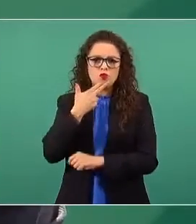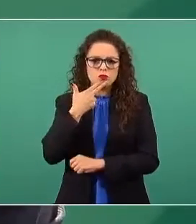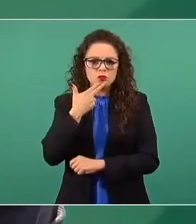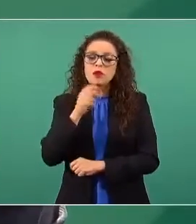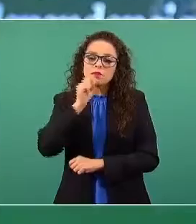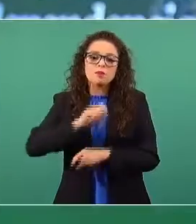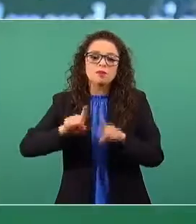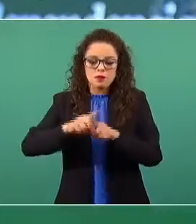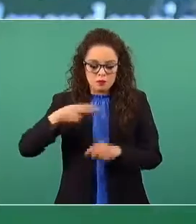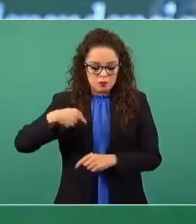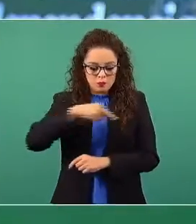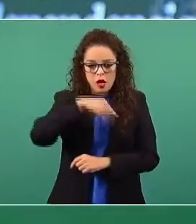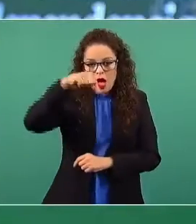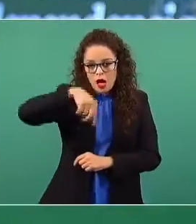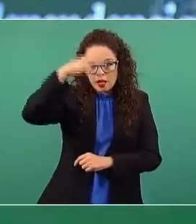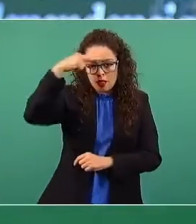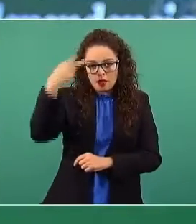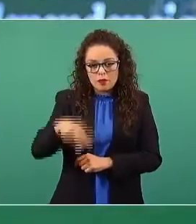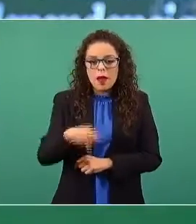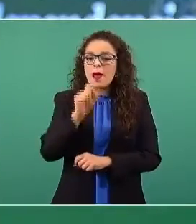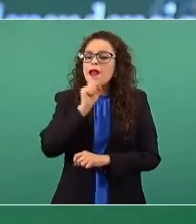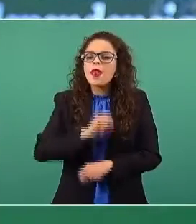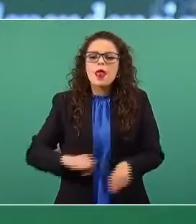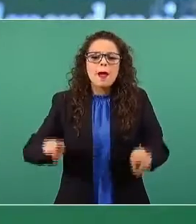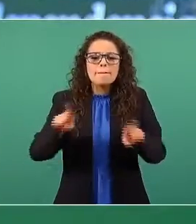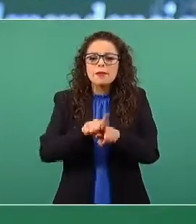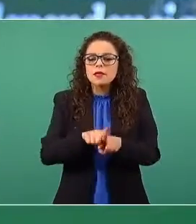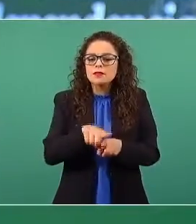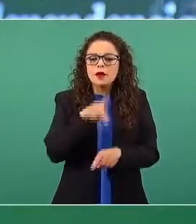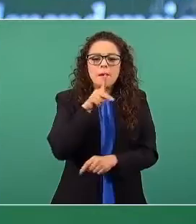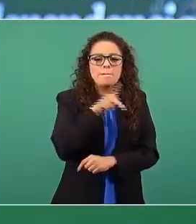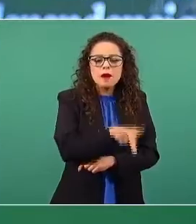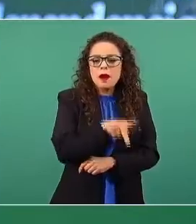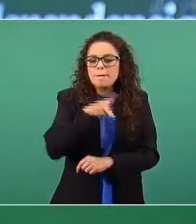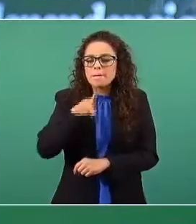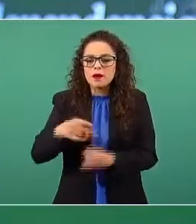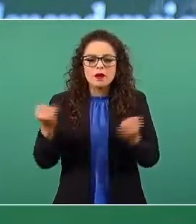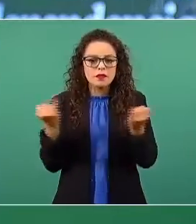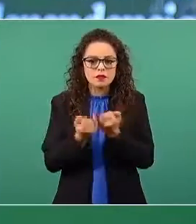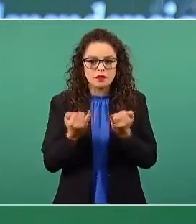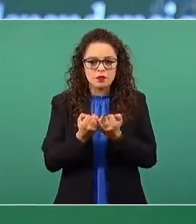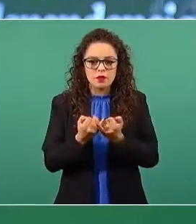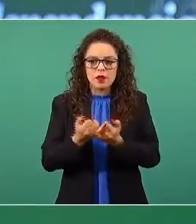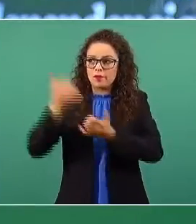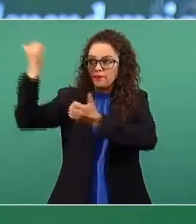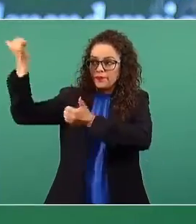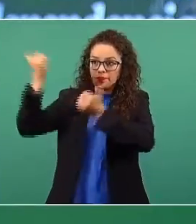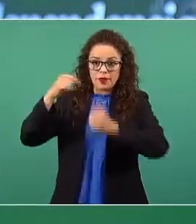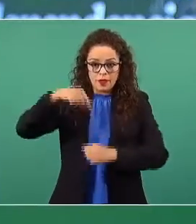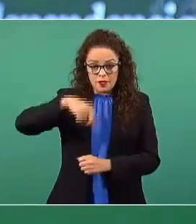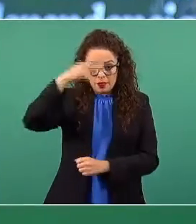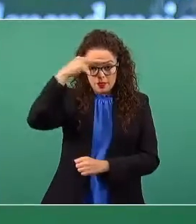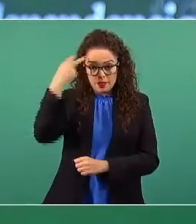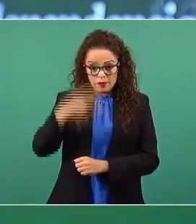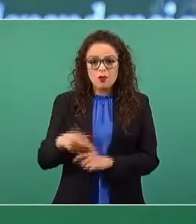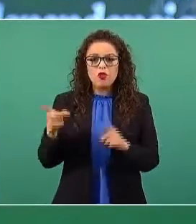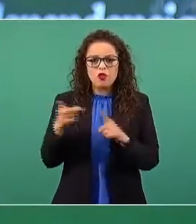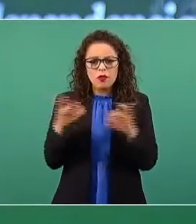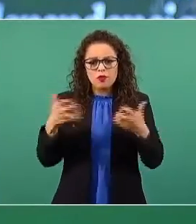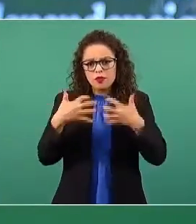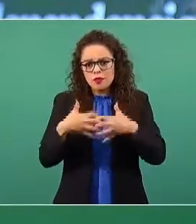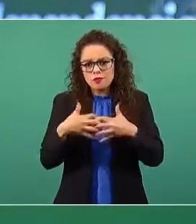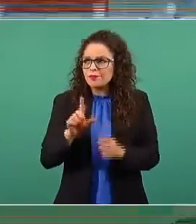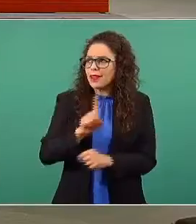en México, es exactamente la misma vacuna. De hecho, la que recibimos en México se fabrica en la planta de